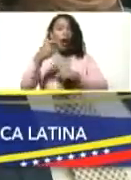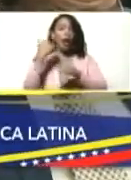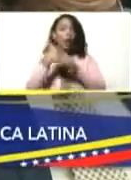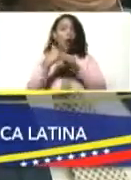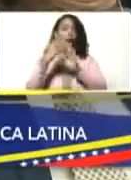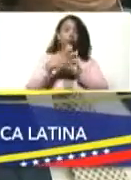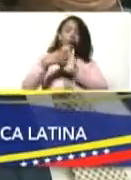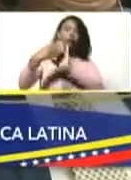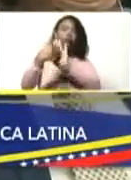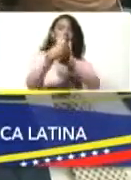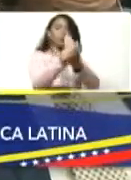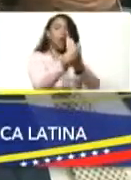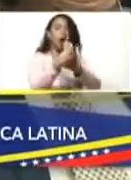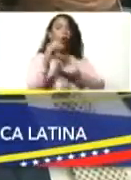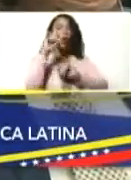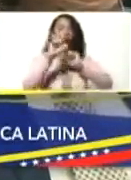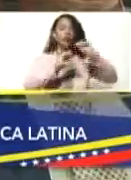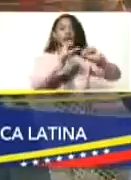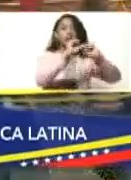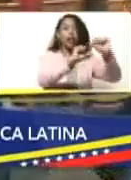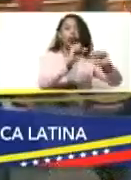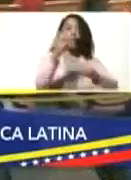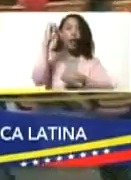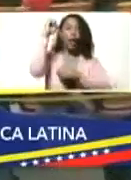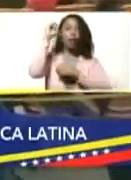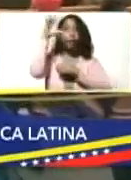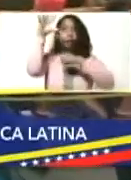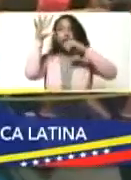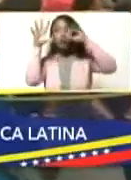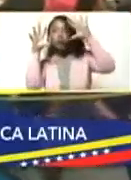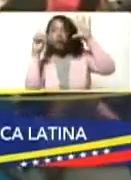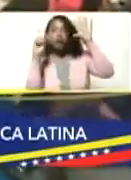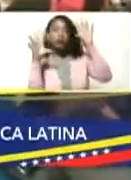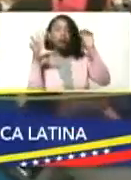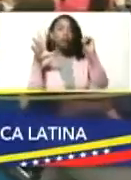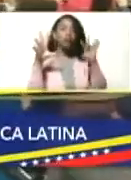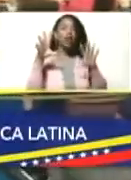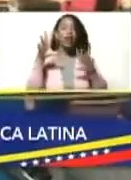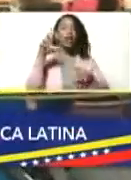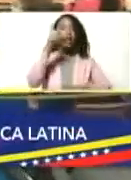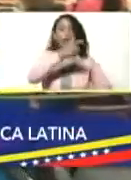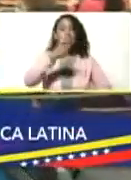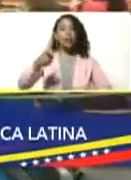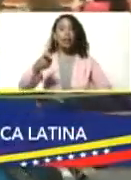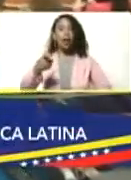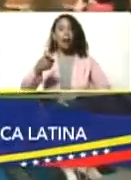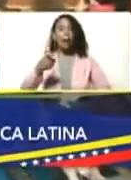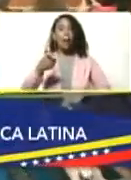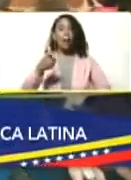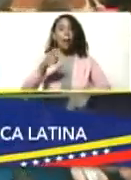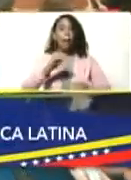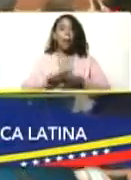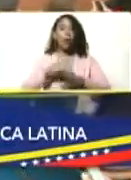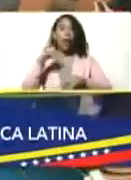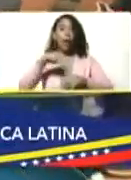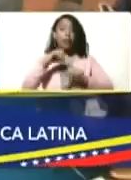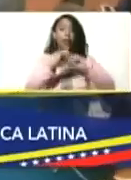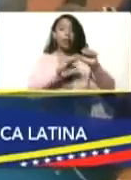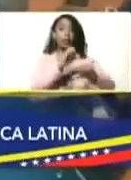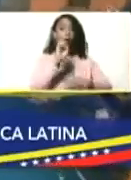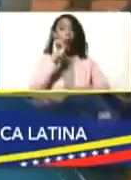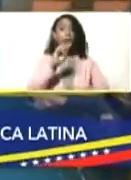otra vez un siglo de las luces que se necesita. Porque si no aparece un siglo de las luces en este siglo